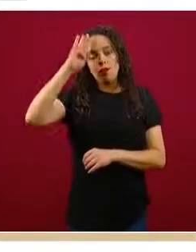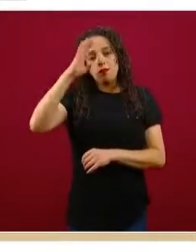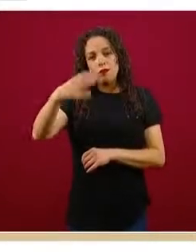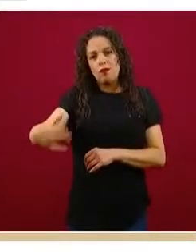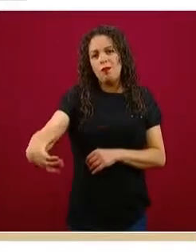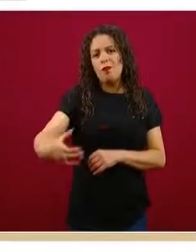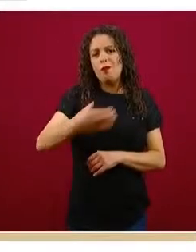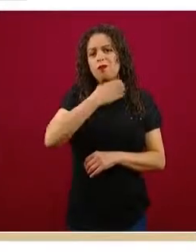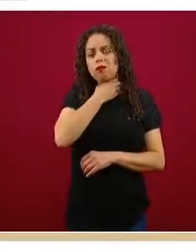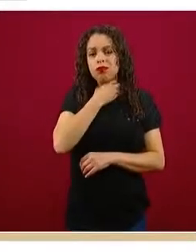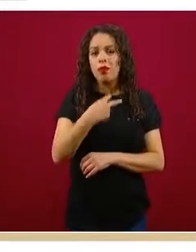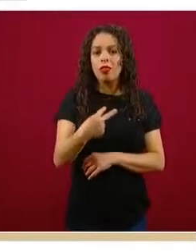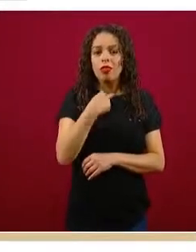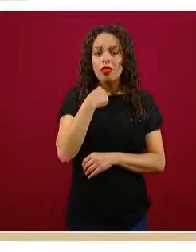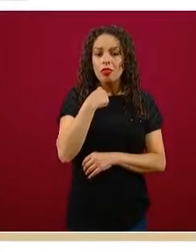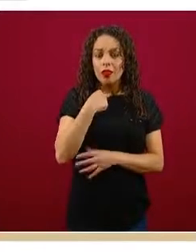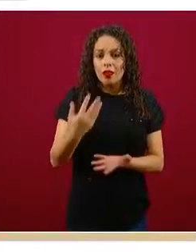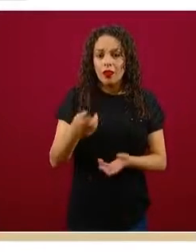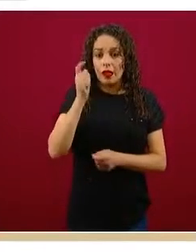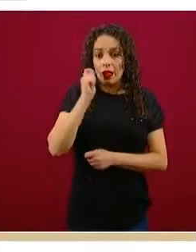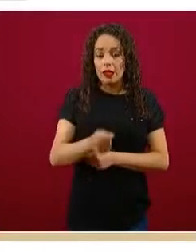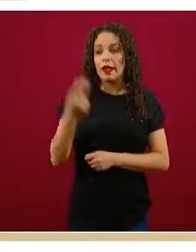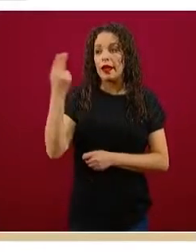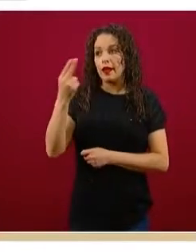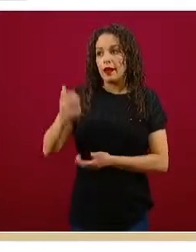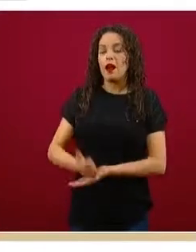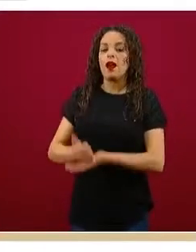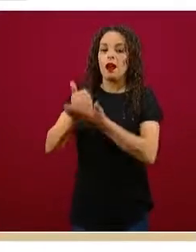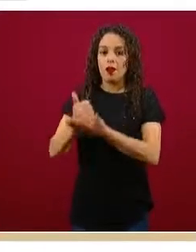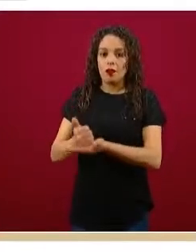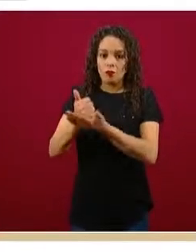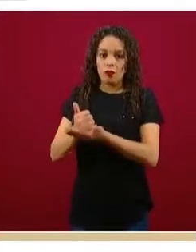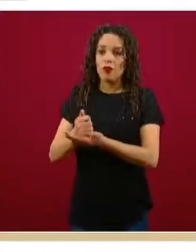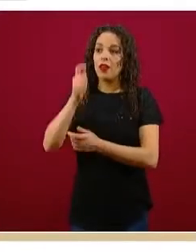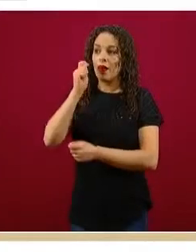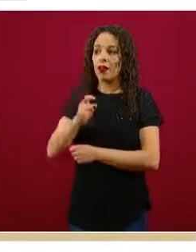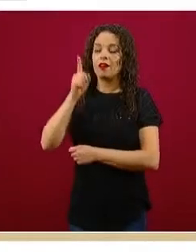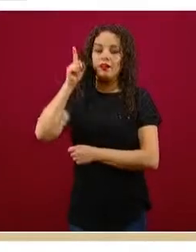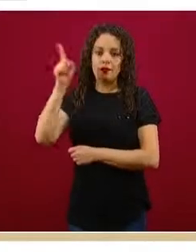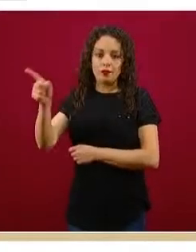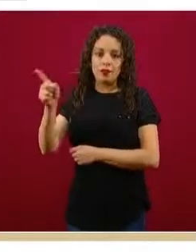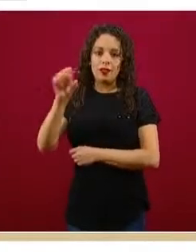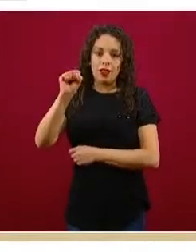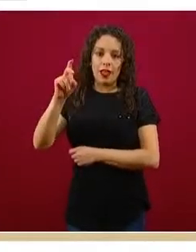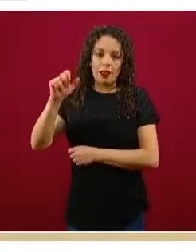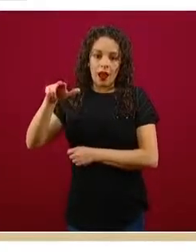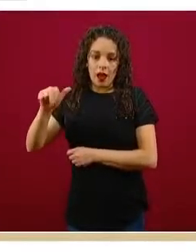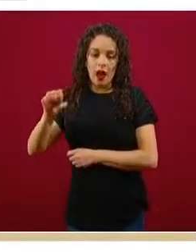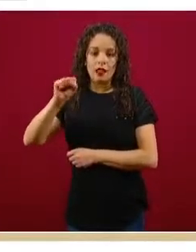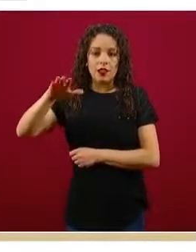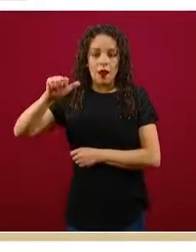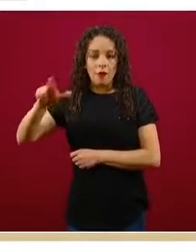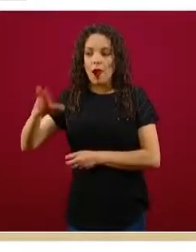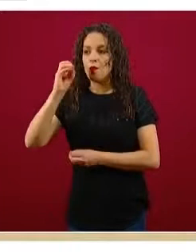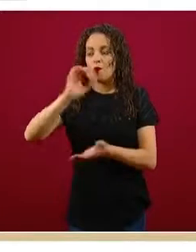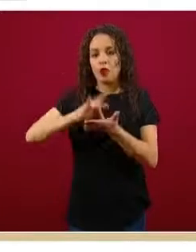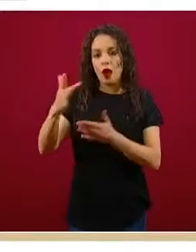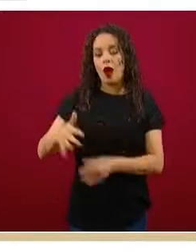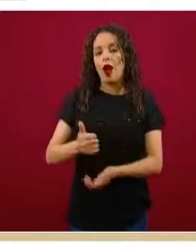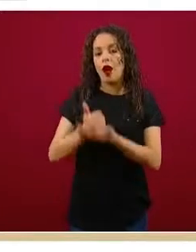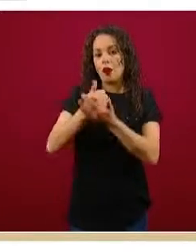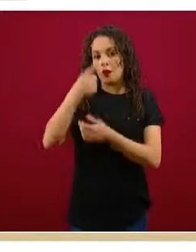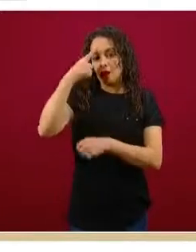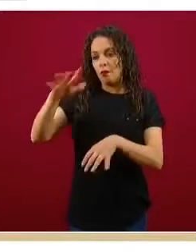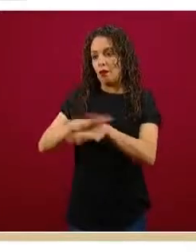que intervenir de manera muy intensa, gracias nuevamente a las Fuerzas Armadas, tanto Defensa como Marina, se amplió la capacidad, gracias a INSABI que